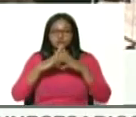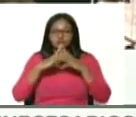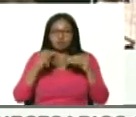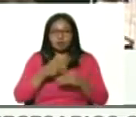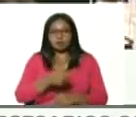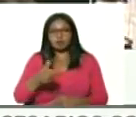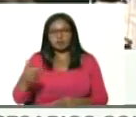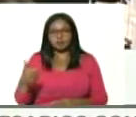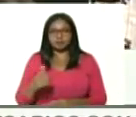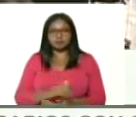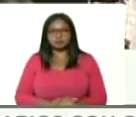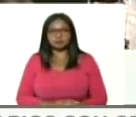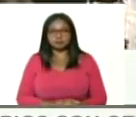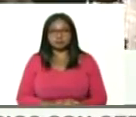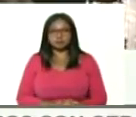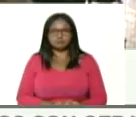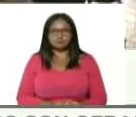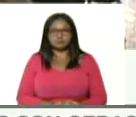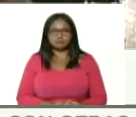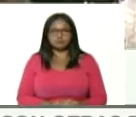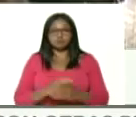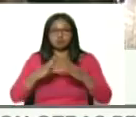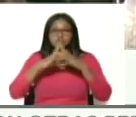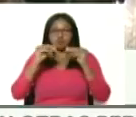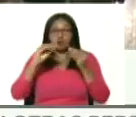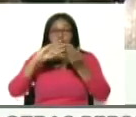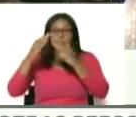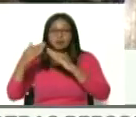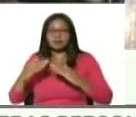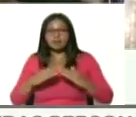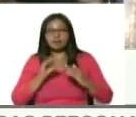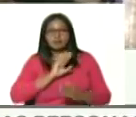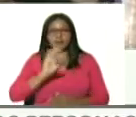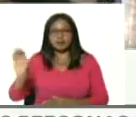¿verdad? De todas las comunas del país.